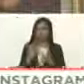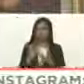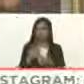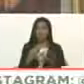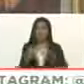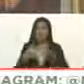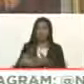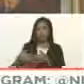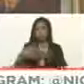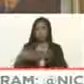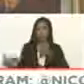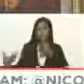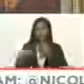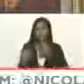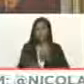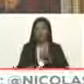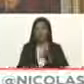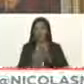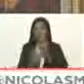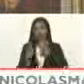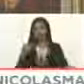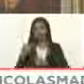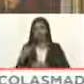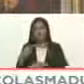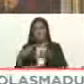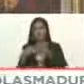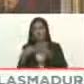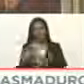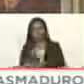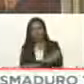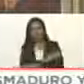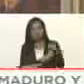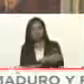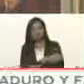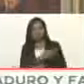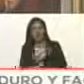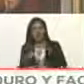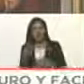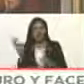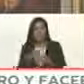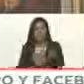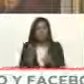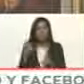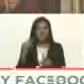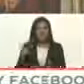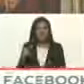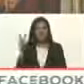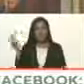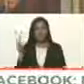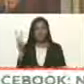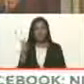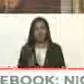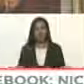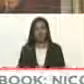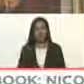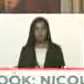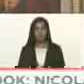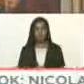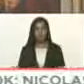imperio estadounidense con el apoyo de esta oligarquía golpista, fascista, violenta que tenemos en Venezuela.